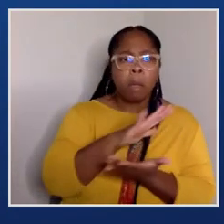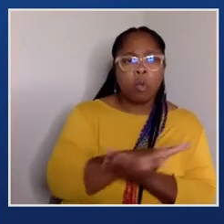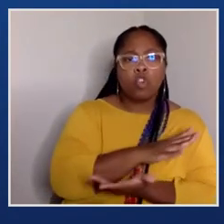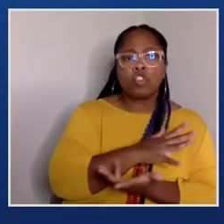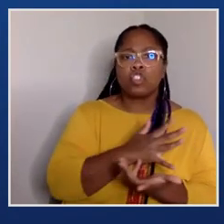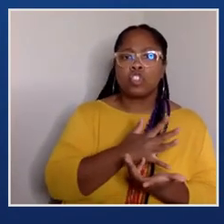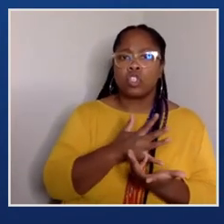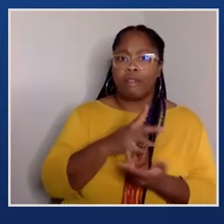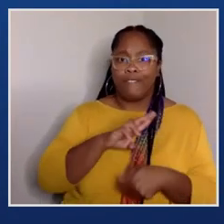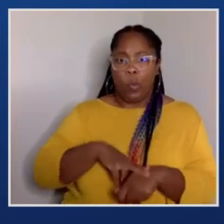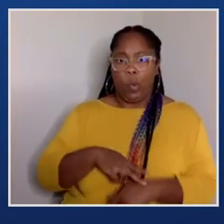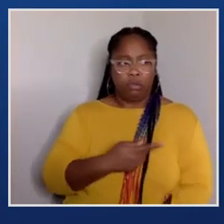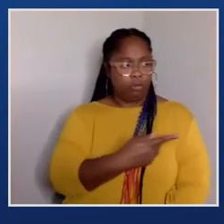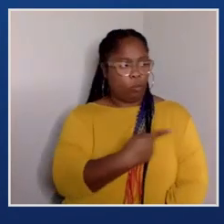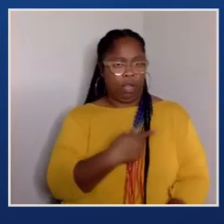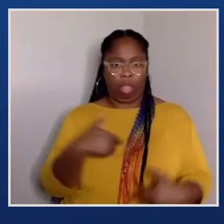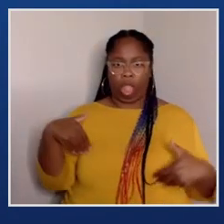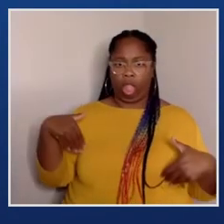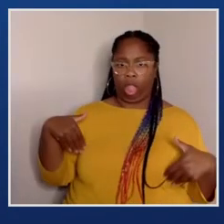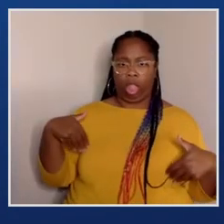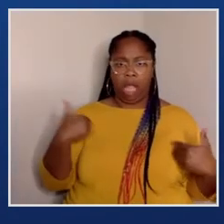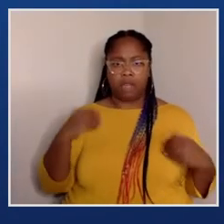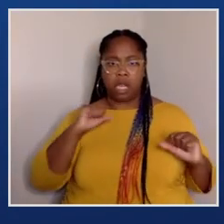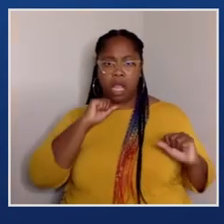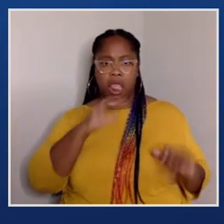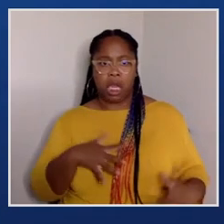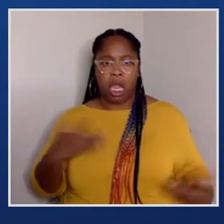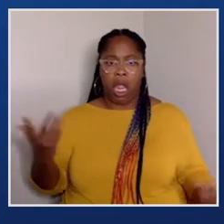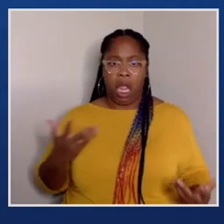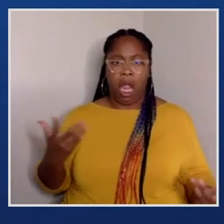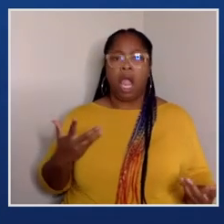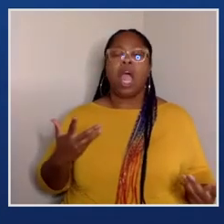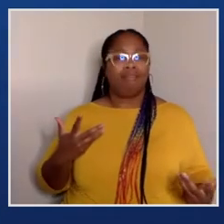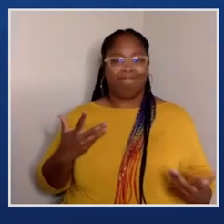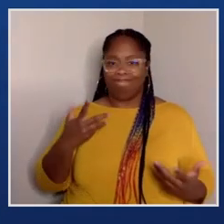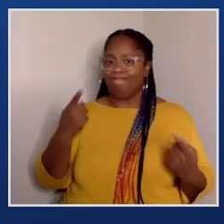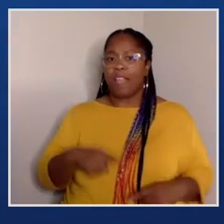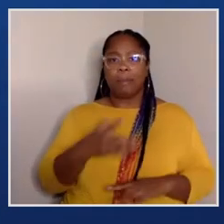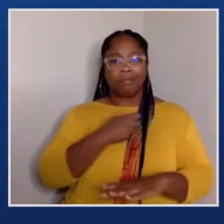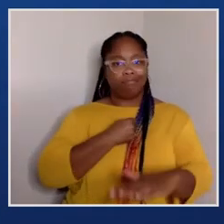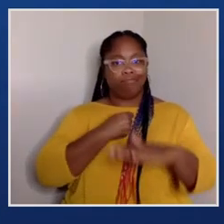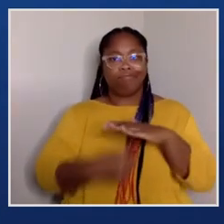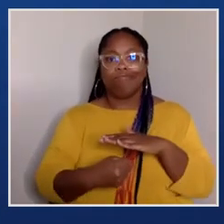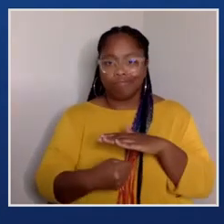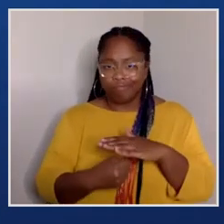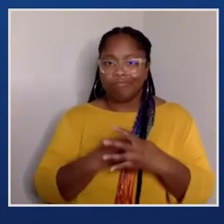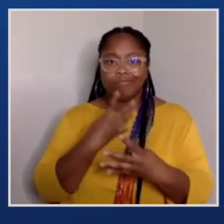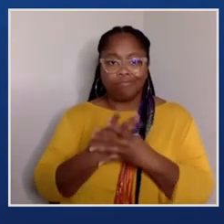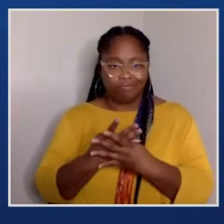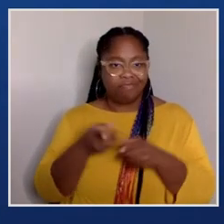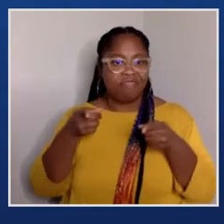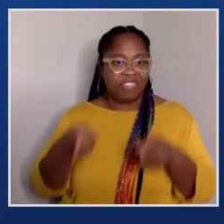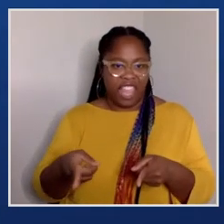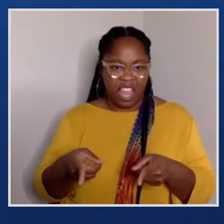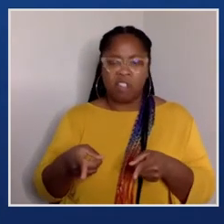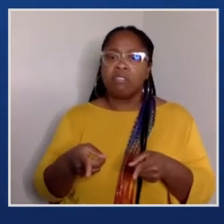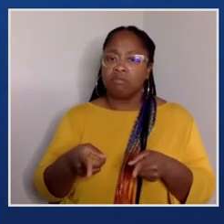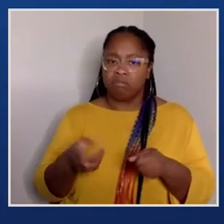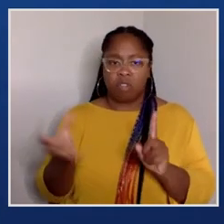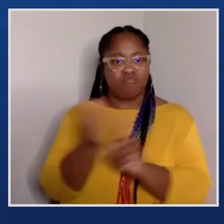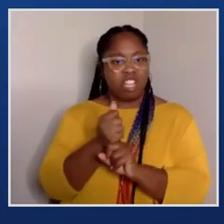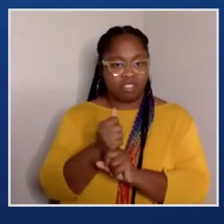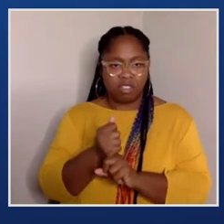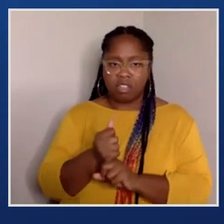Por supuesto, no traíamos nada de eso. Uh-huh. Nosotros. Entonces nos dejaron presos ahí. Estuvimos presos.